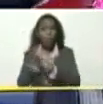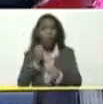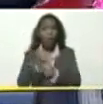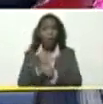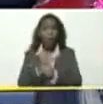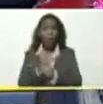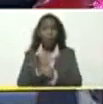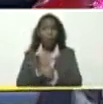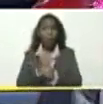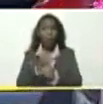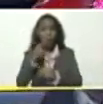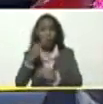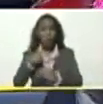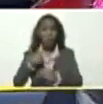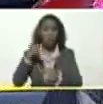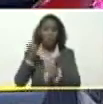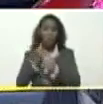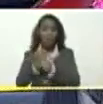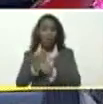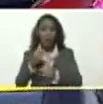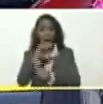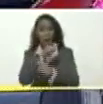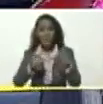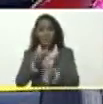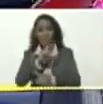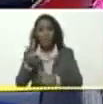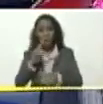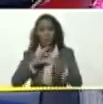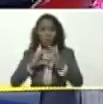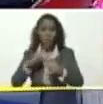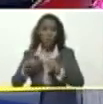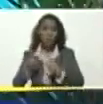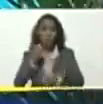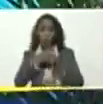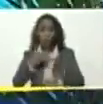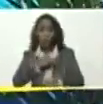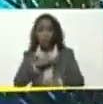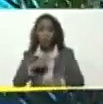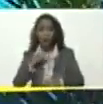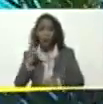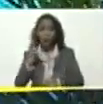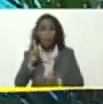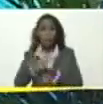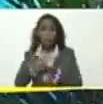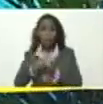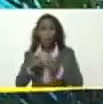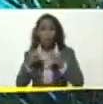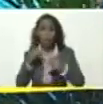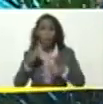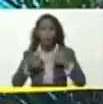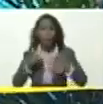estaba trabajando, me dice el vicepresidente. Pero bueno, estuvimos ahí, estuvimos en todas las